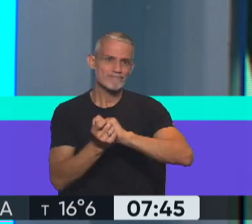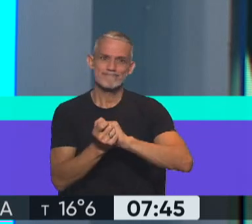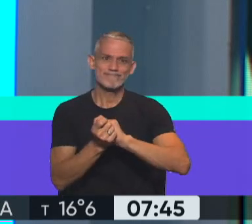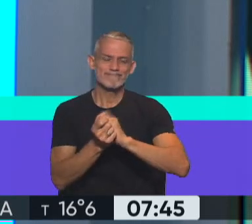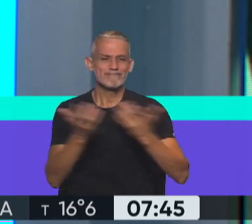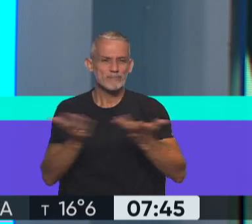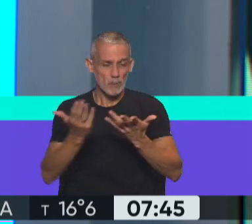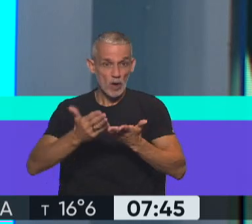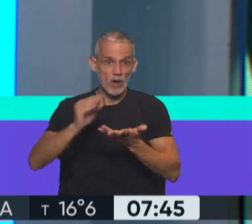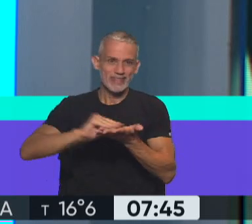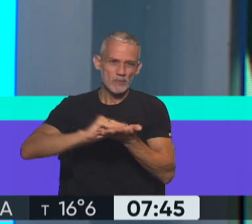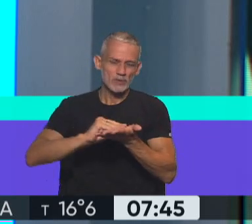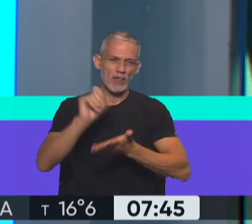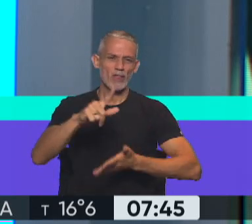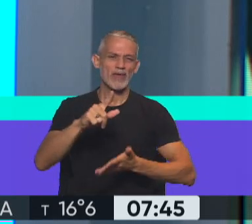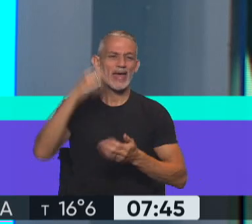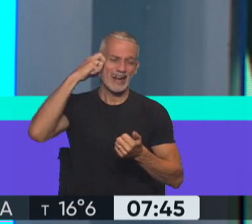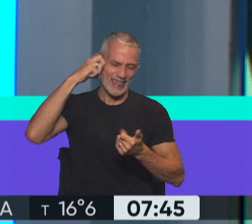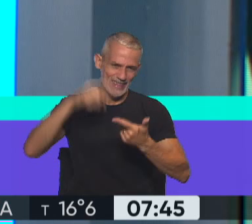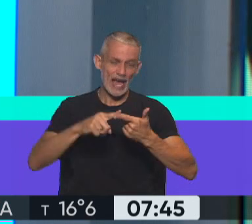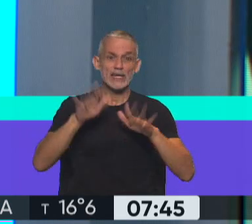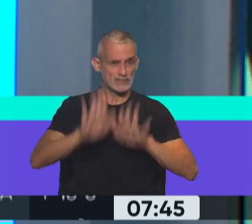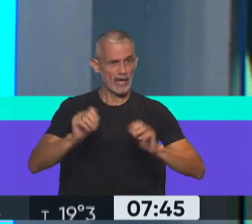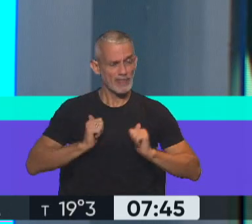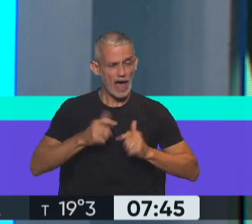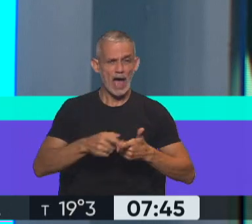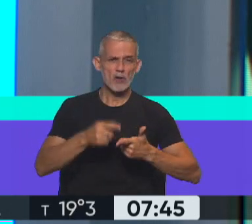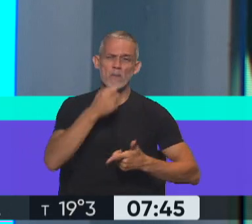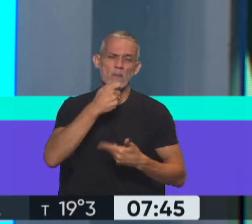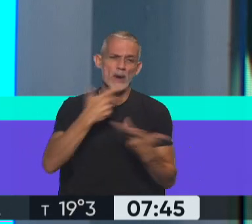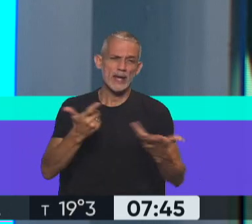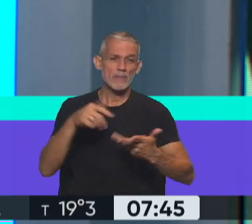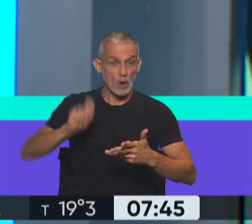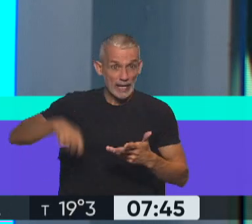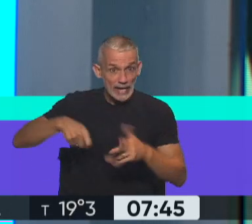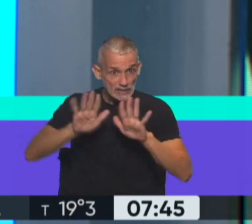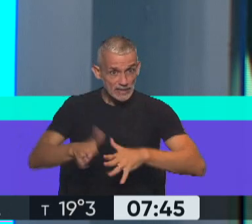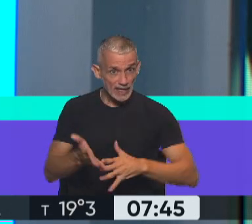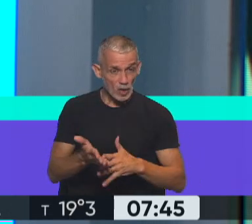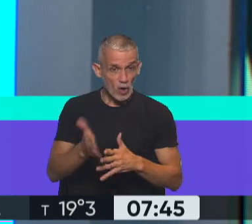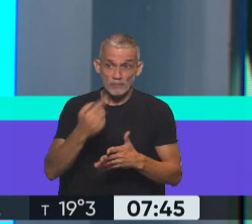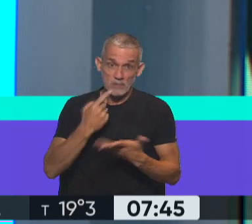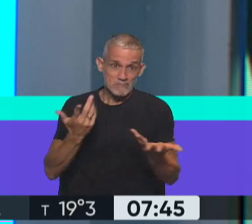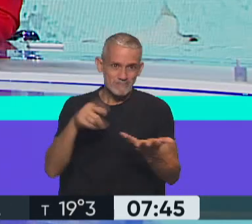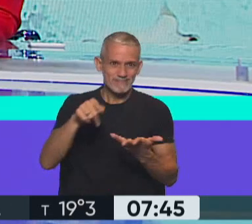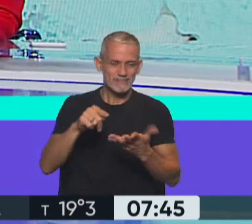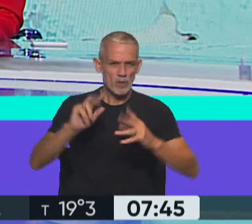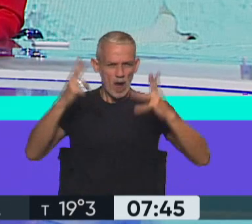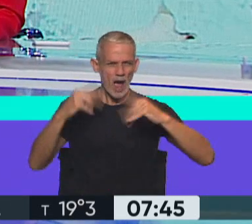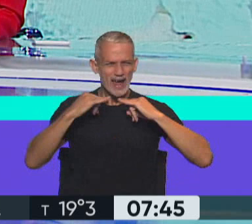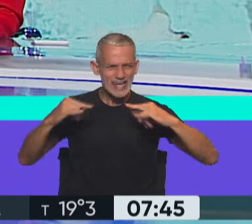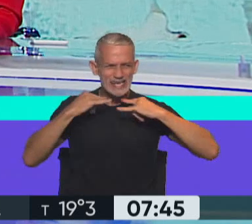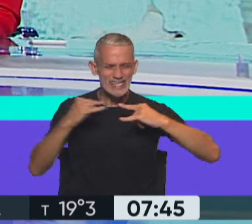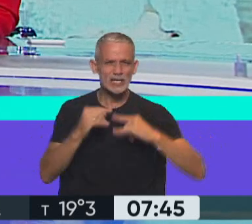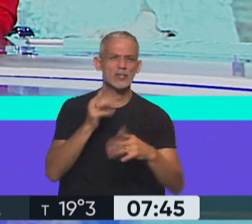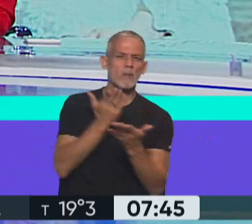hecho legisladores de la Unión Cívica Radical se quedaron. El caso, por ejemplo, de Mario Negri, que decíamos estuvo a los gritos pidiendo el